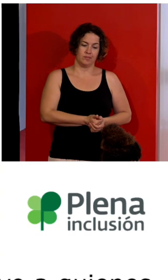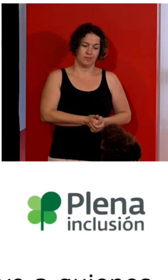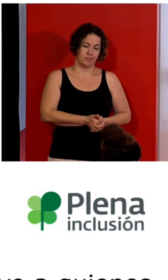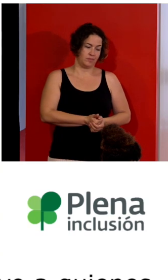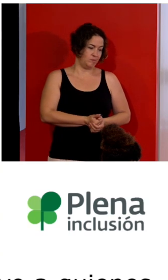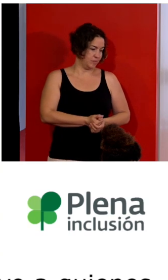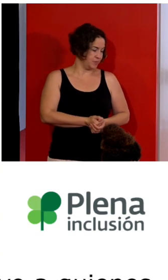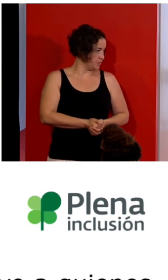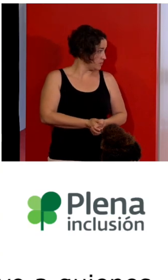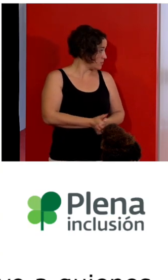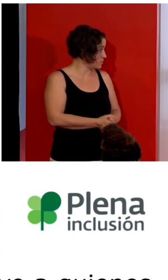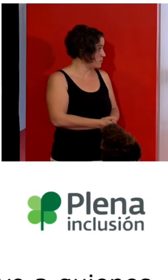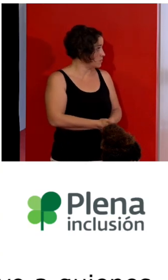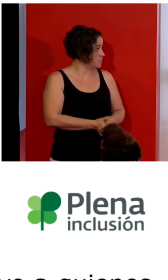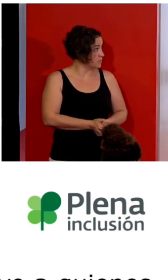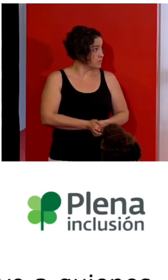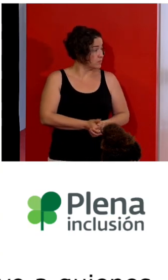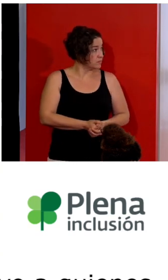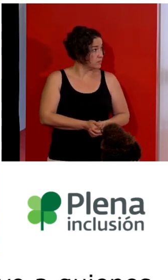¿veis aquí?